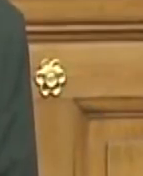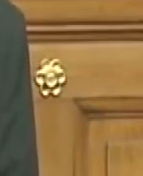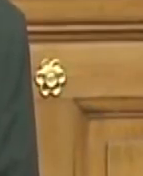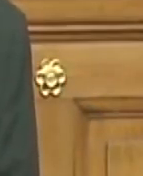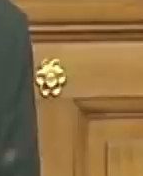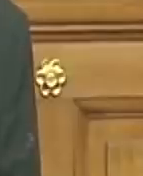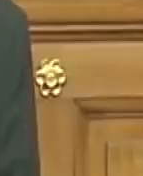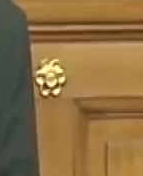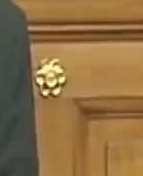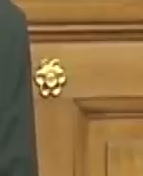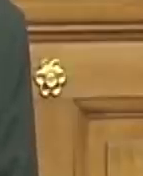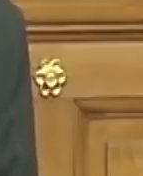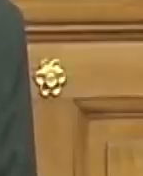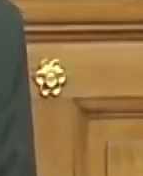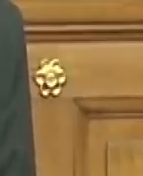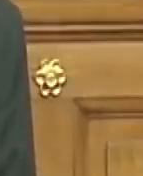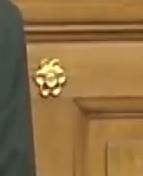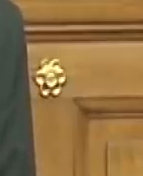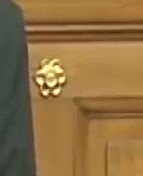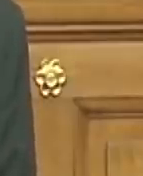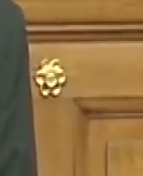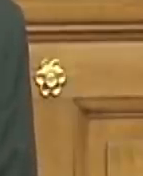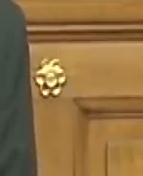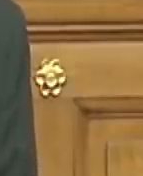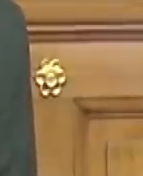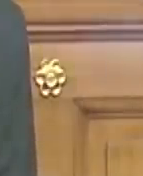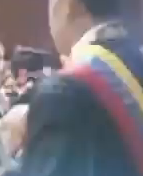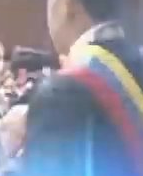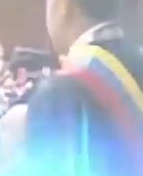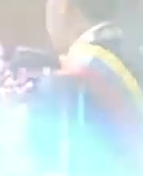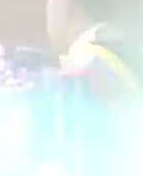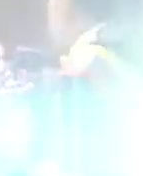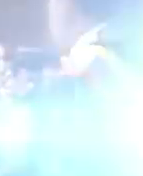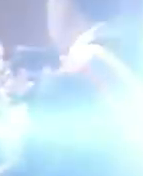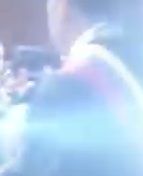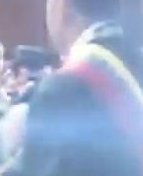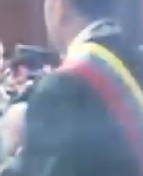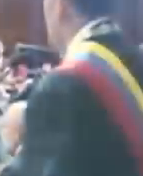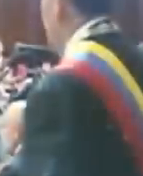la igualdad es posible vivir que la humanidad